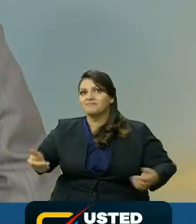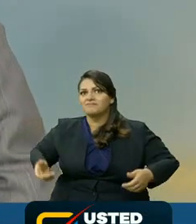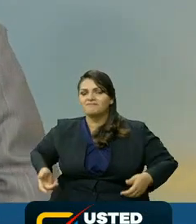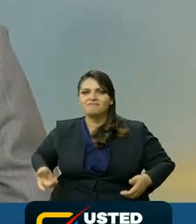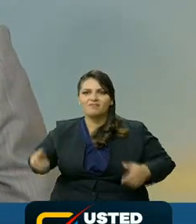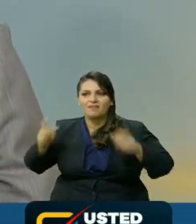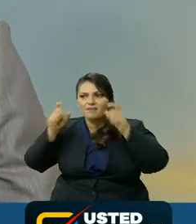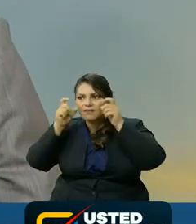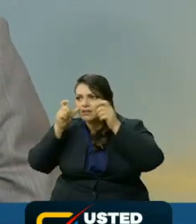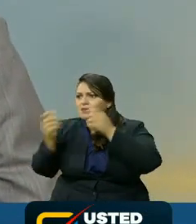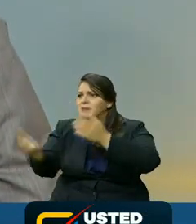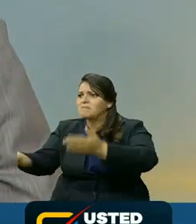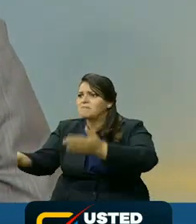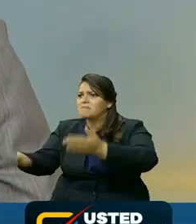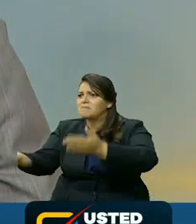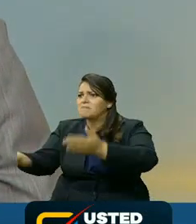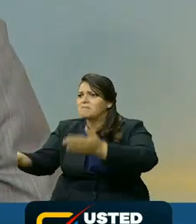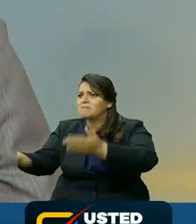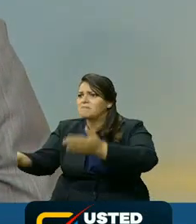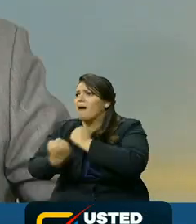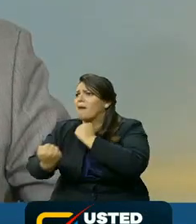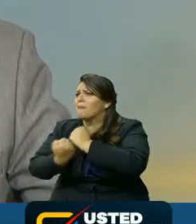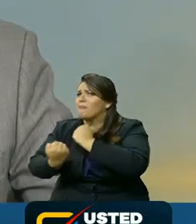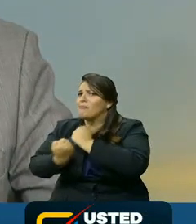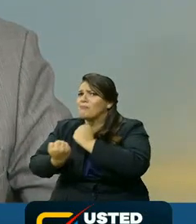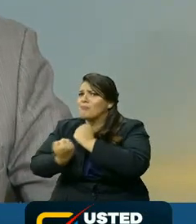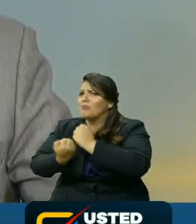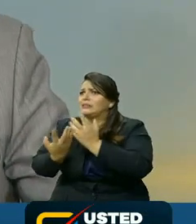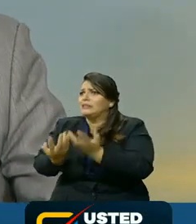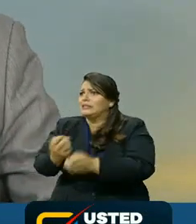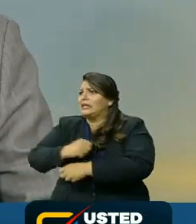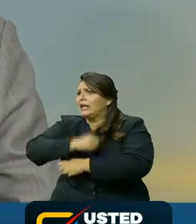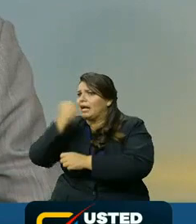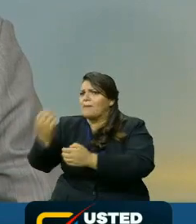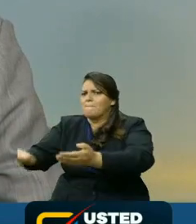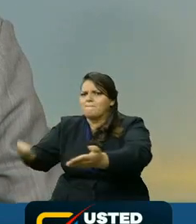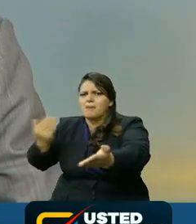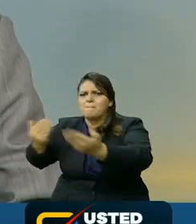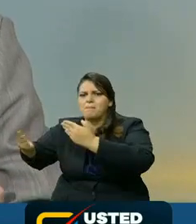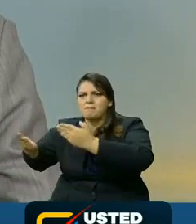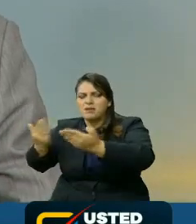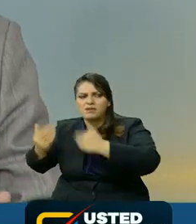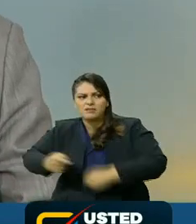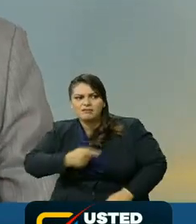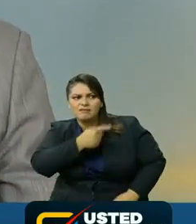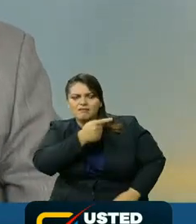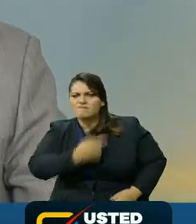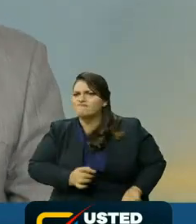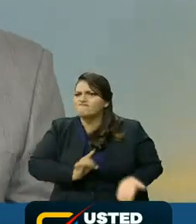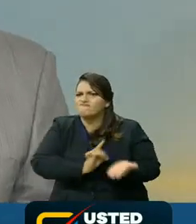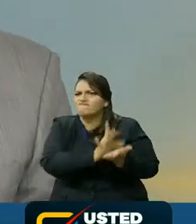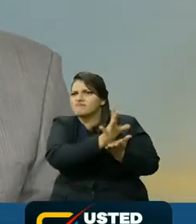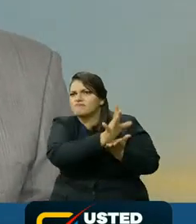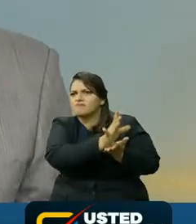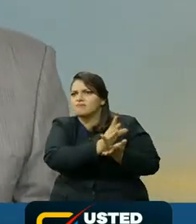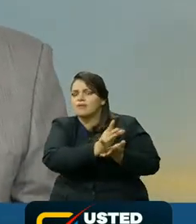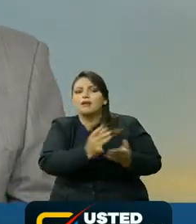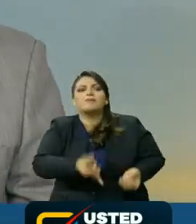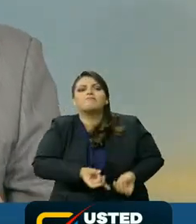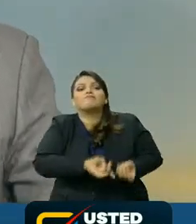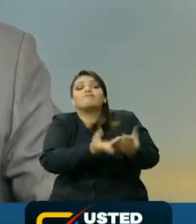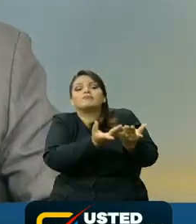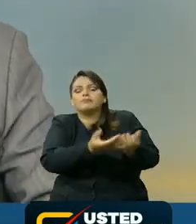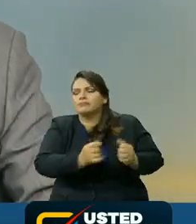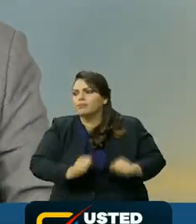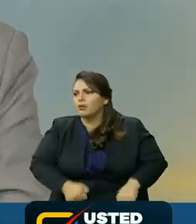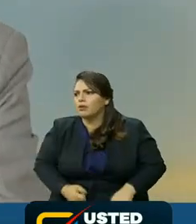como él, las mismas aspiraciones, posiciones y planteamientos que han hecho al país. Es indudable,